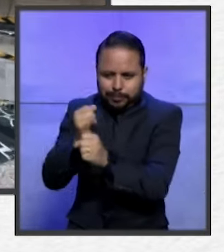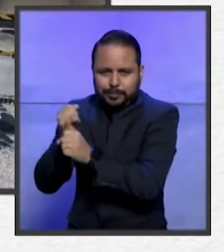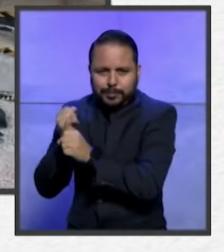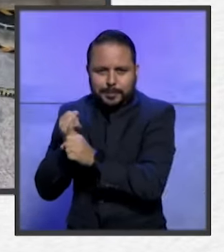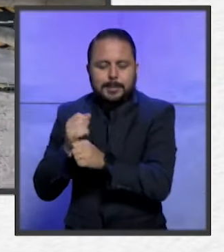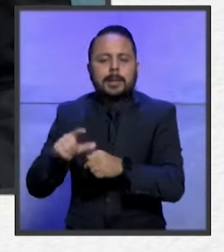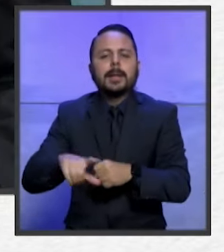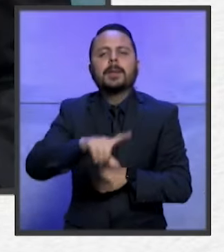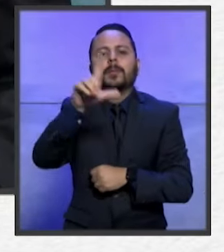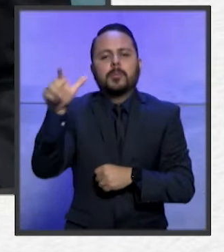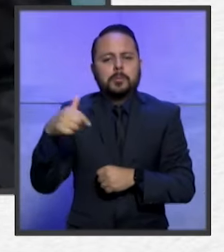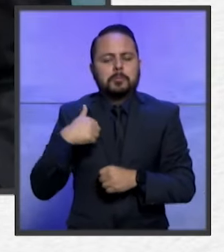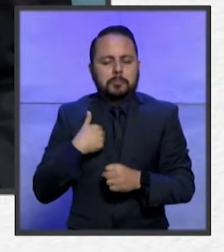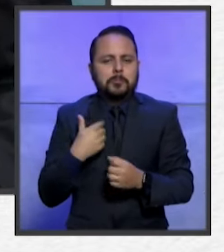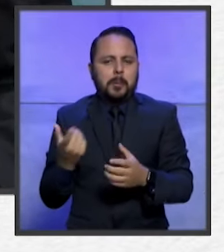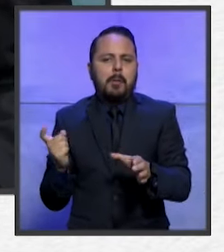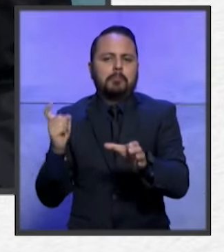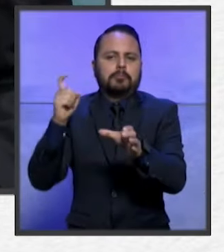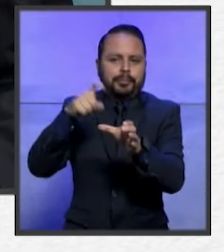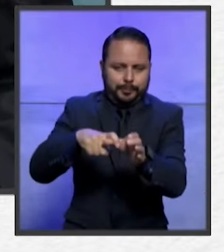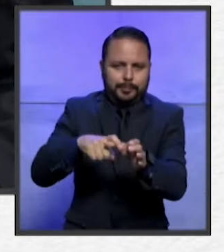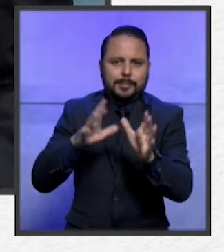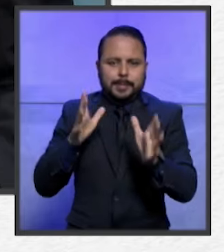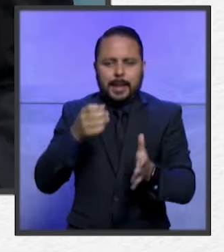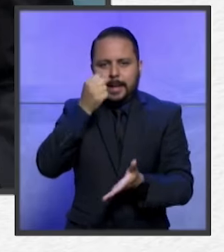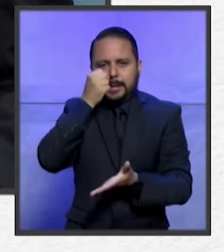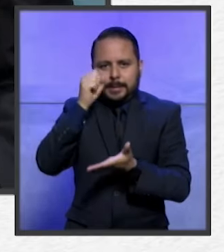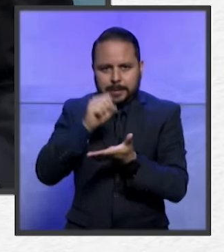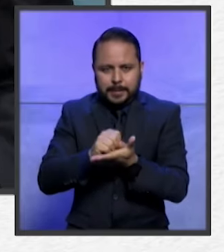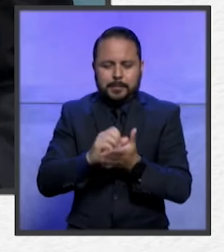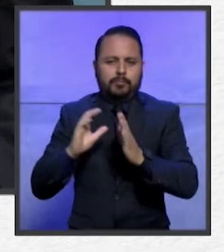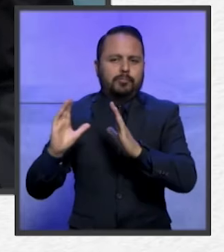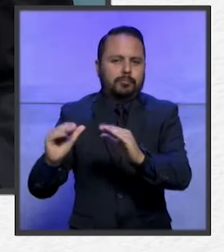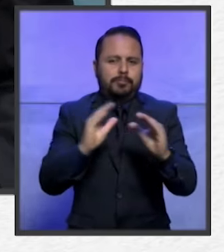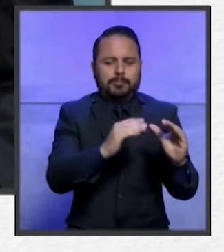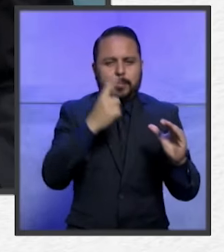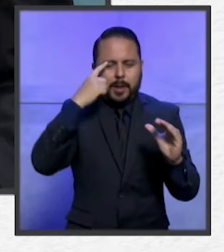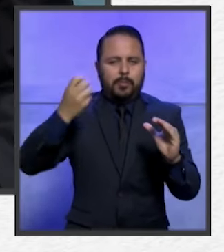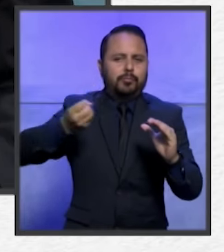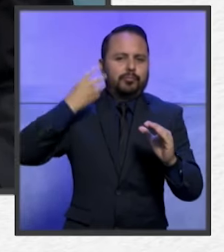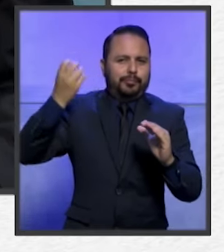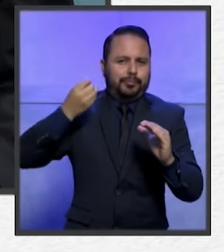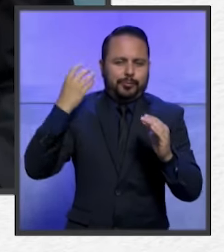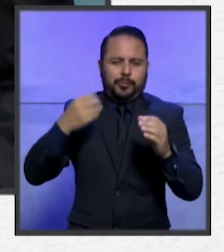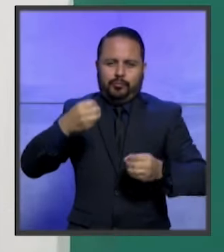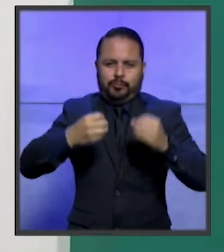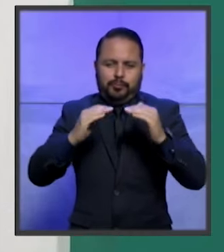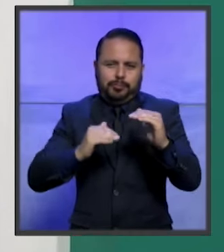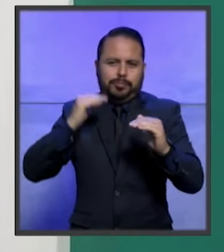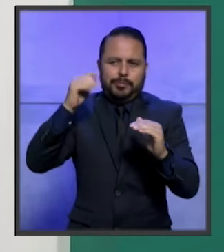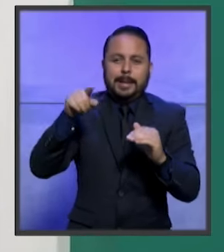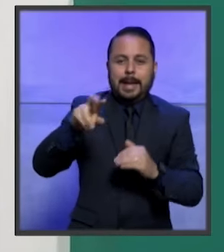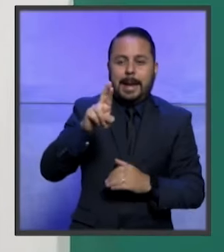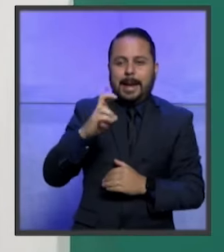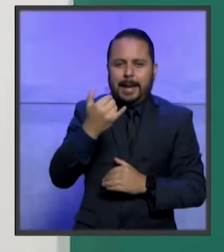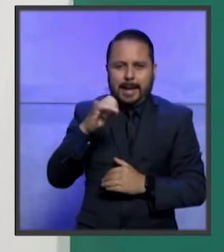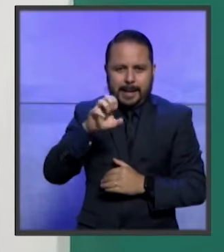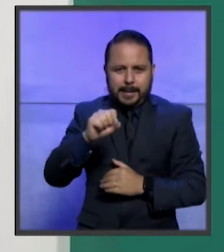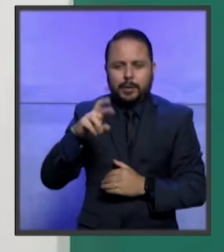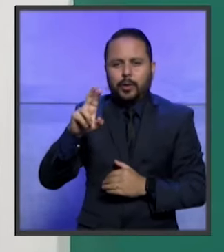investigación enseguida pues me incorporo a como secretario instructor a la ponencia del magistrado Reyes Rodríguez